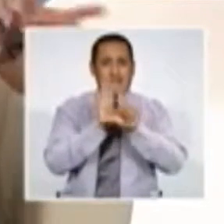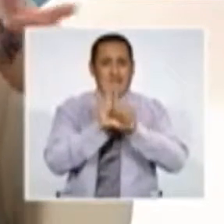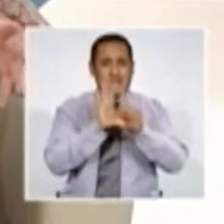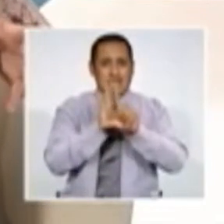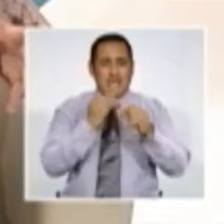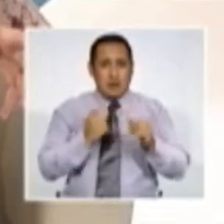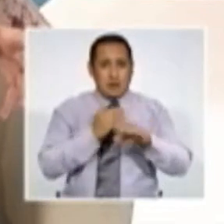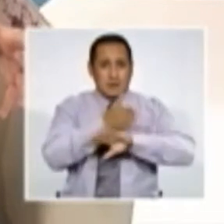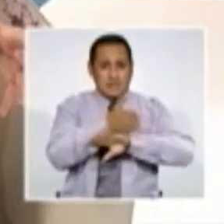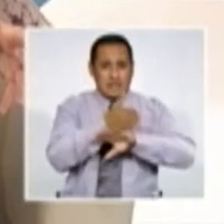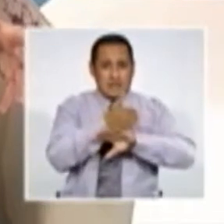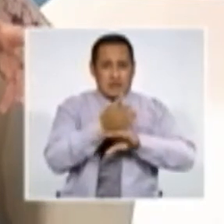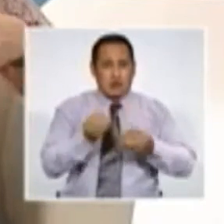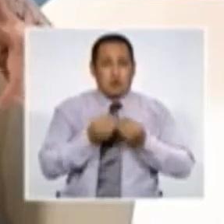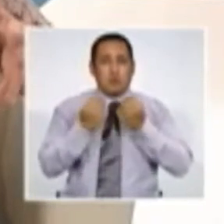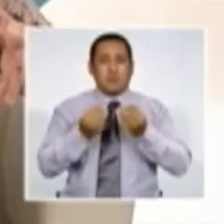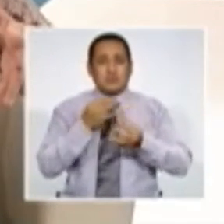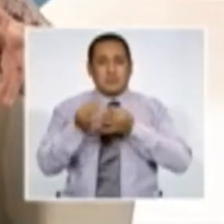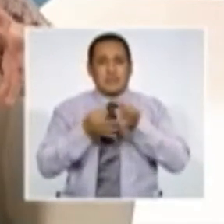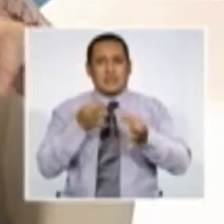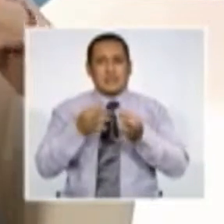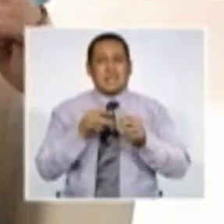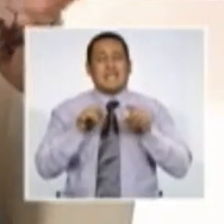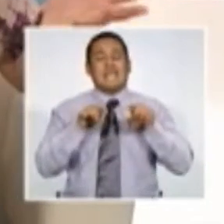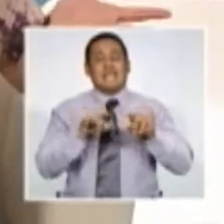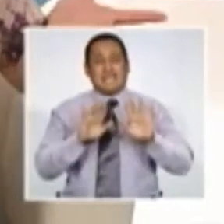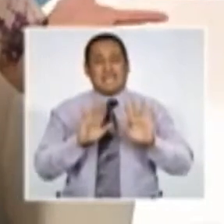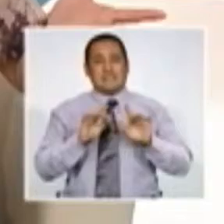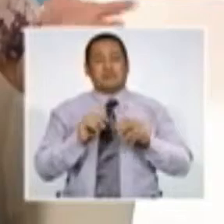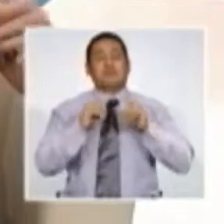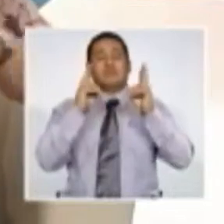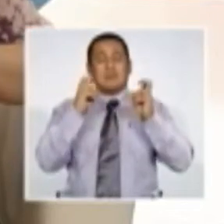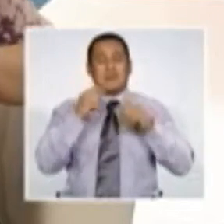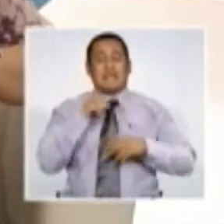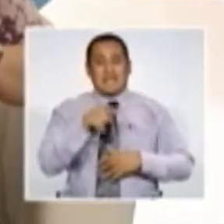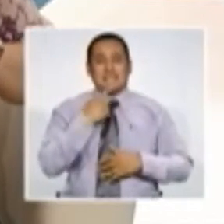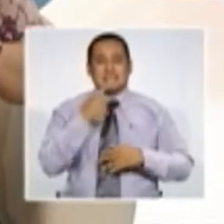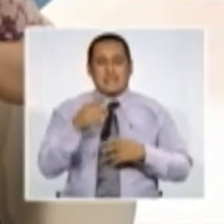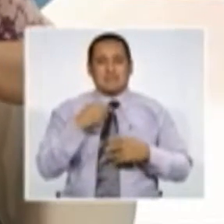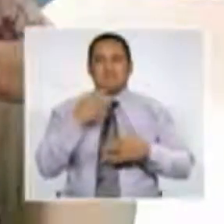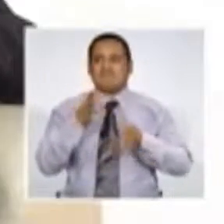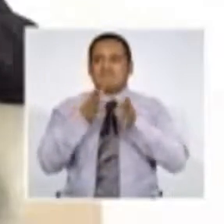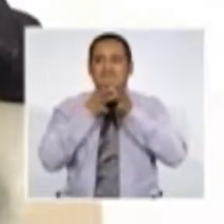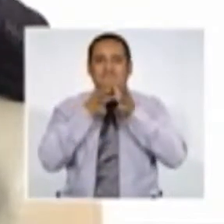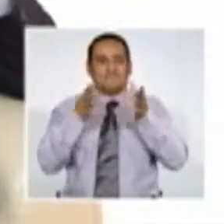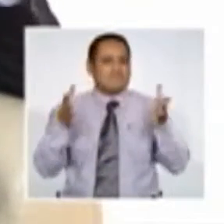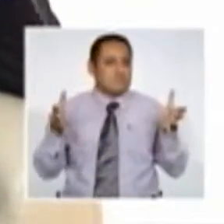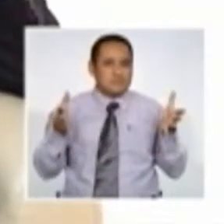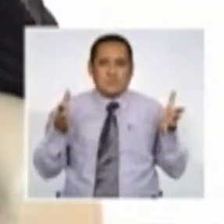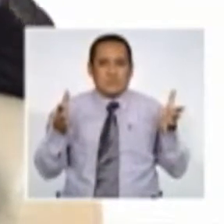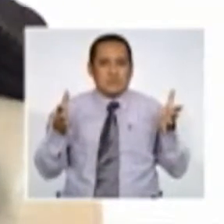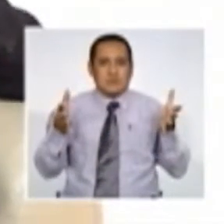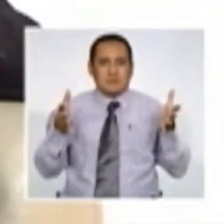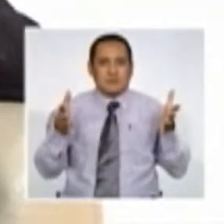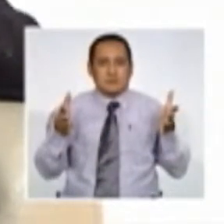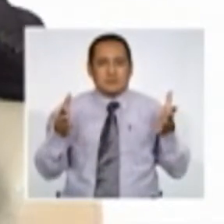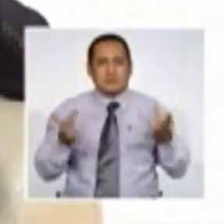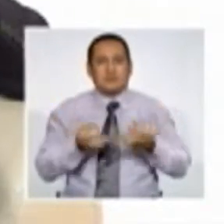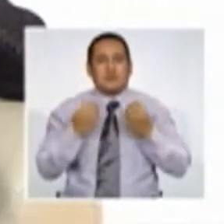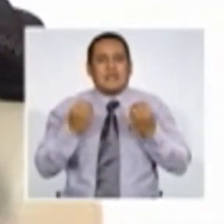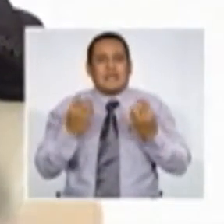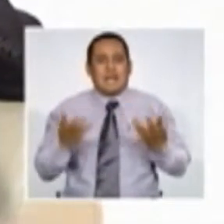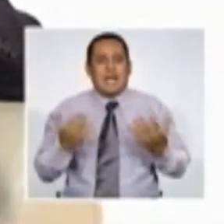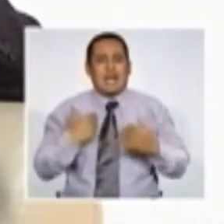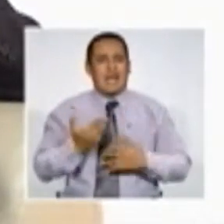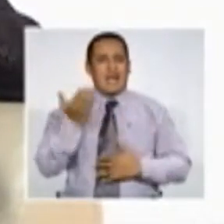ingreso, ¿hay reglamentación todavía ya sobre eso o todavía va un poco al ojo del cliente? Ese es un tema que está en el limbo, está en el